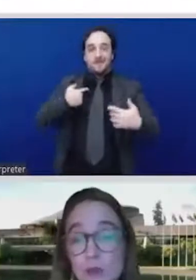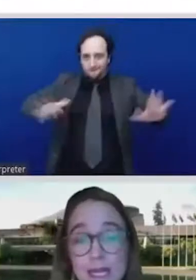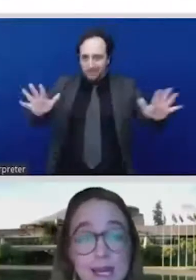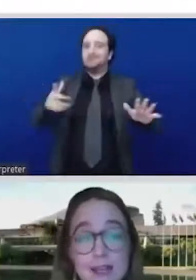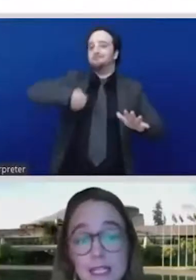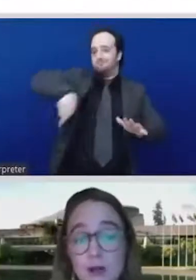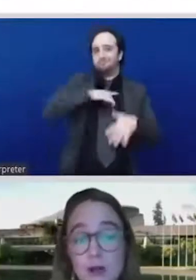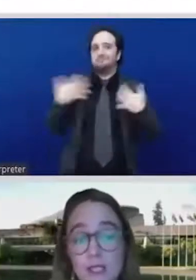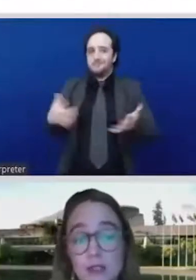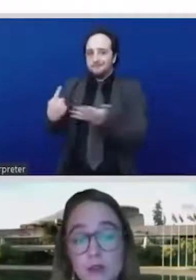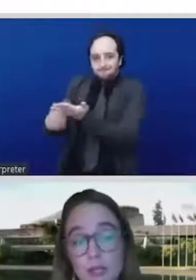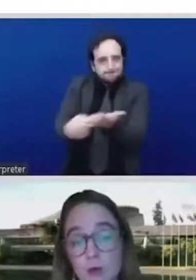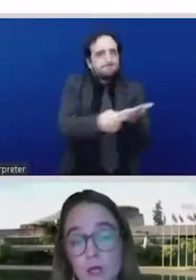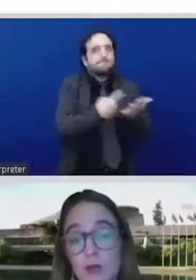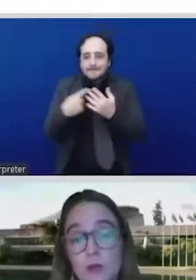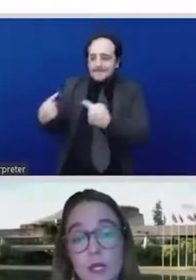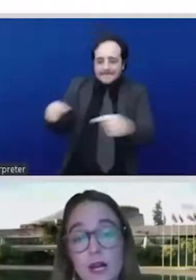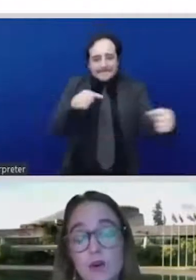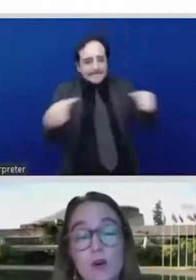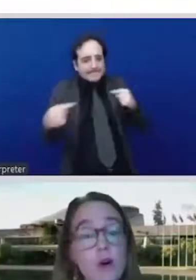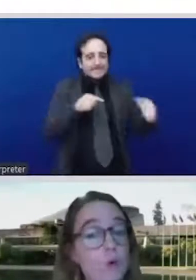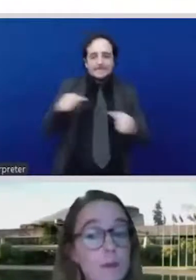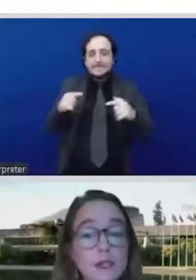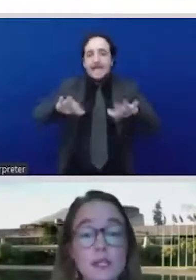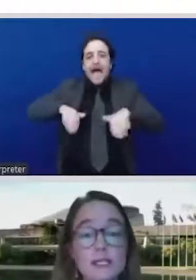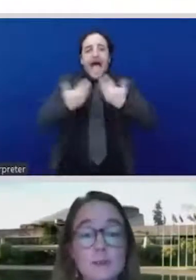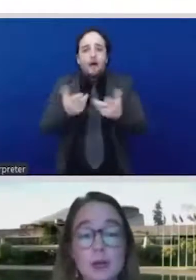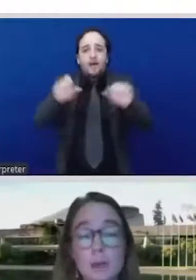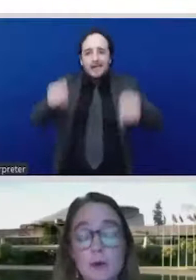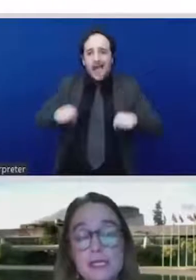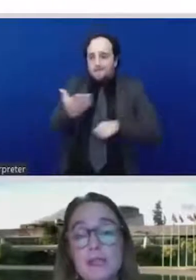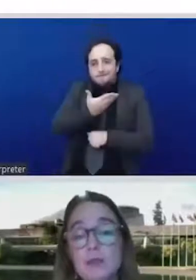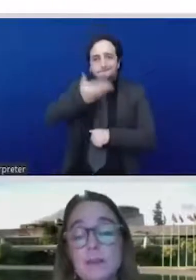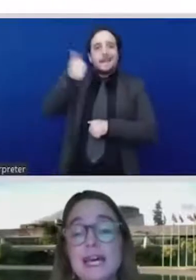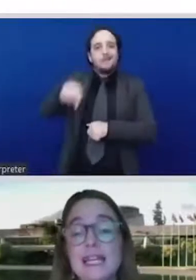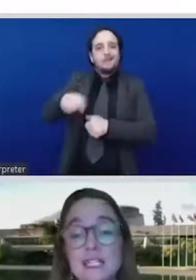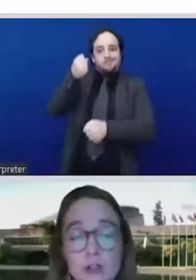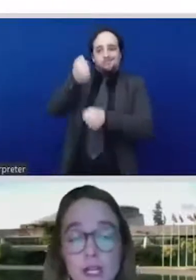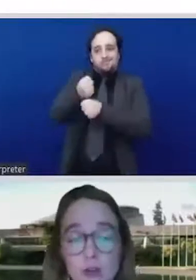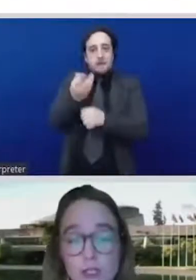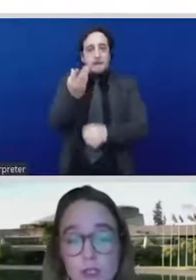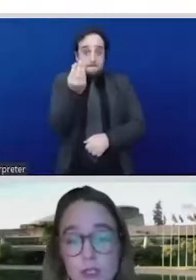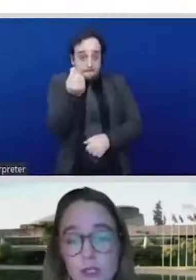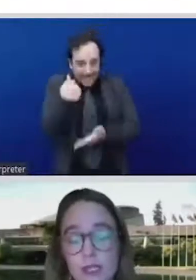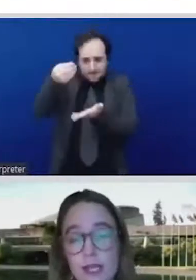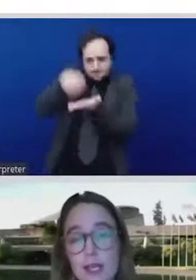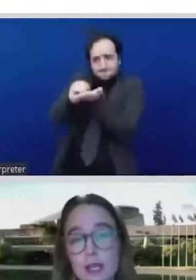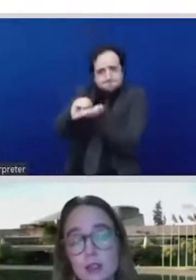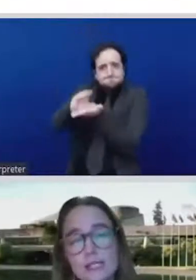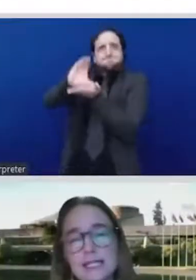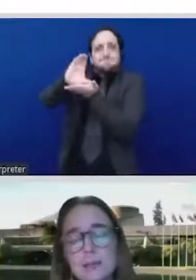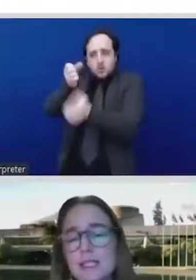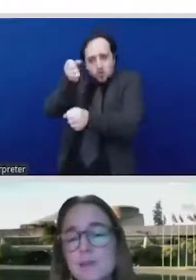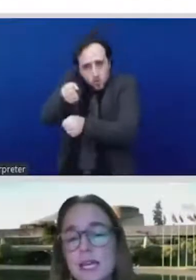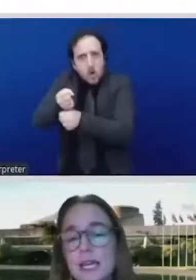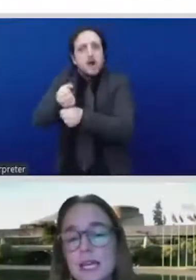sobrecarga de trabajo doméstico y de cuidados no remunerado, un aumento del desempleo de la pobreza y una precarización de las condiciones de vida. Entonces, en